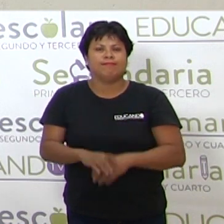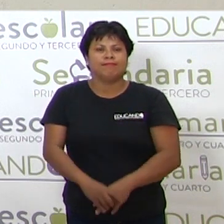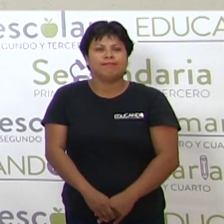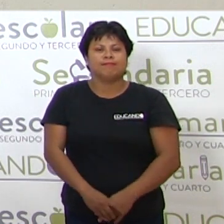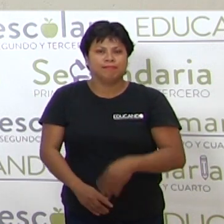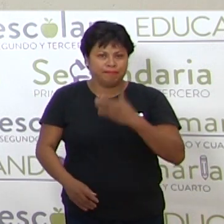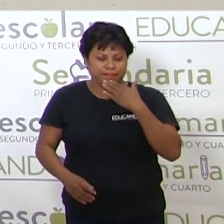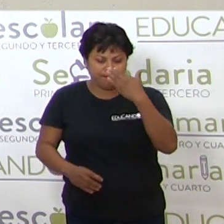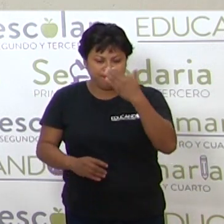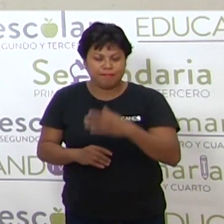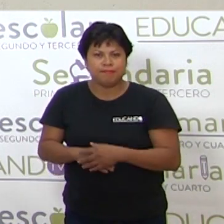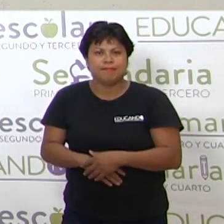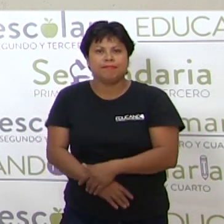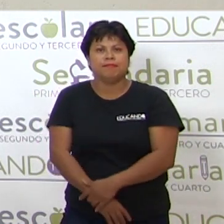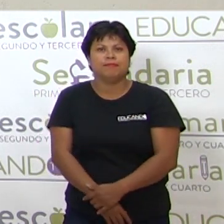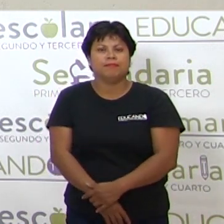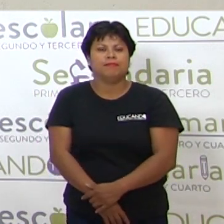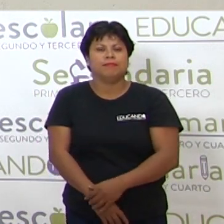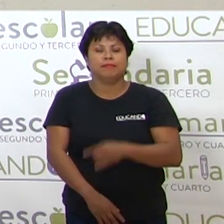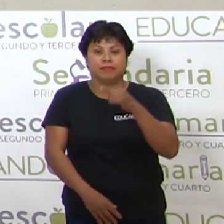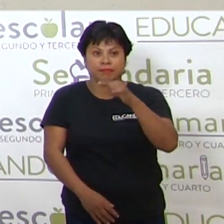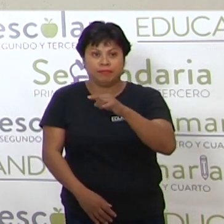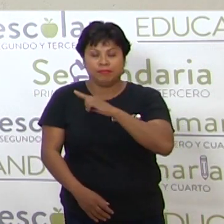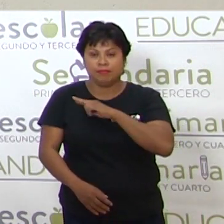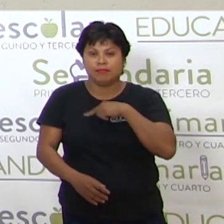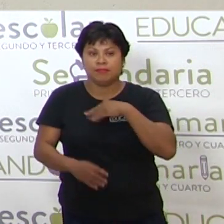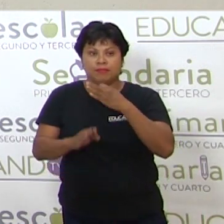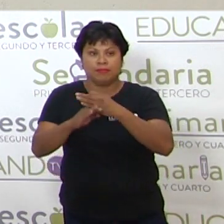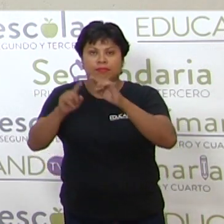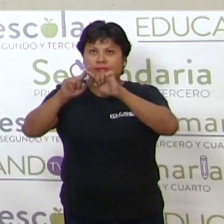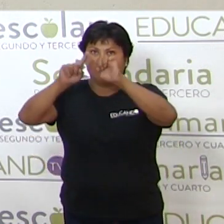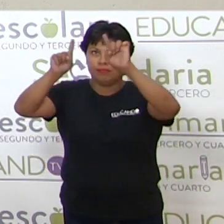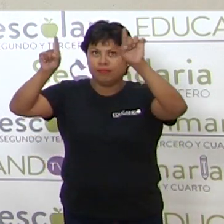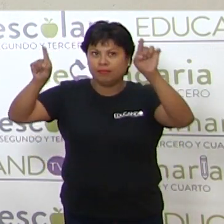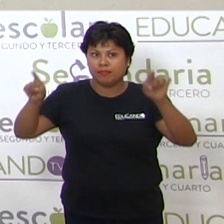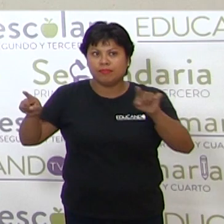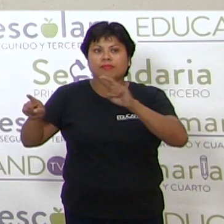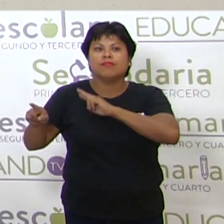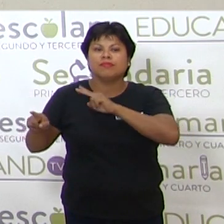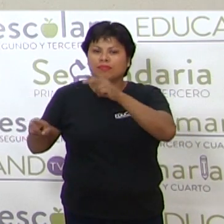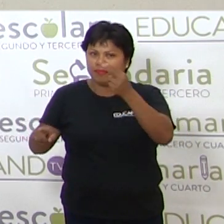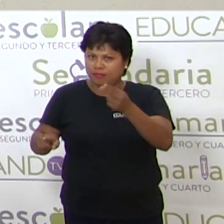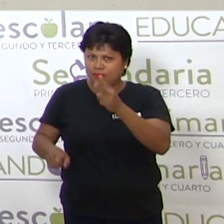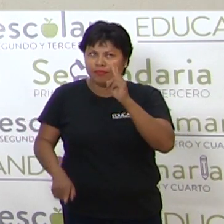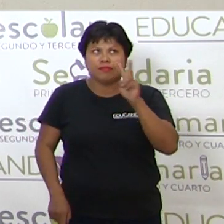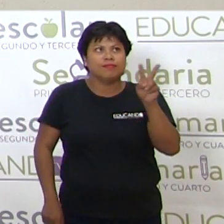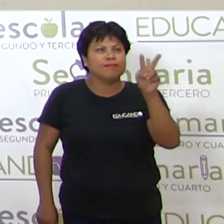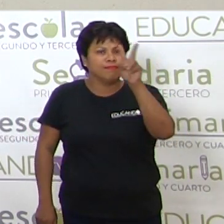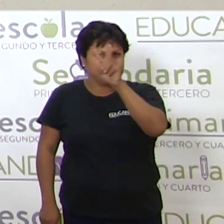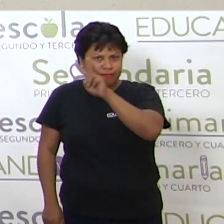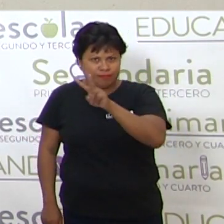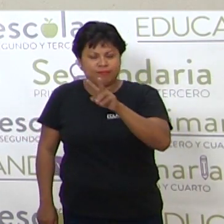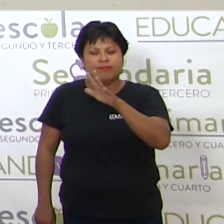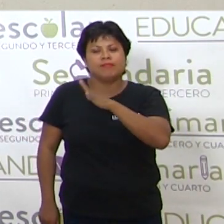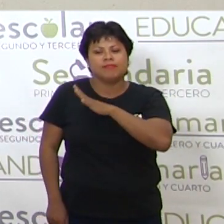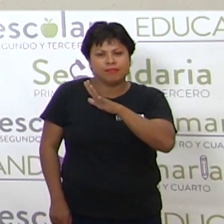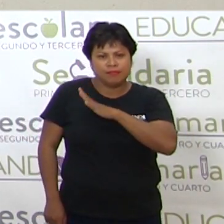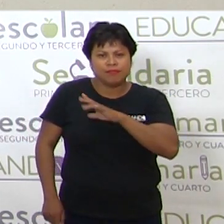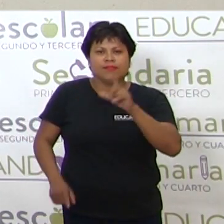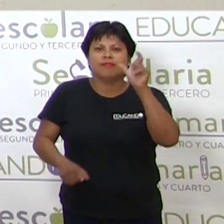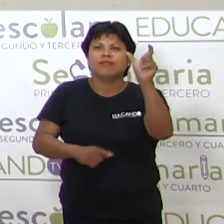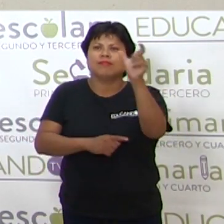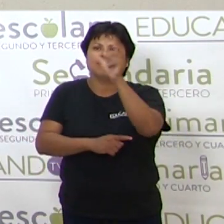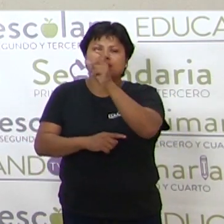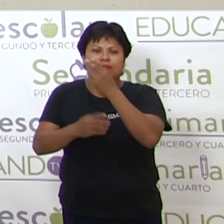bien aquí en el contorno del pizarrón pueden observar que tenemos algunas imágenes